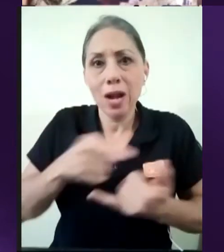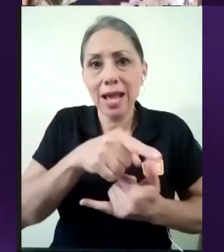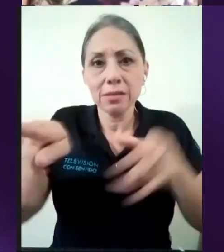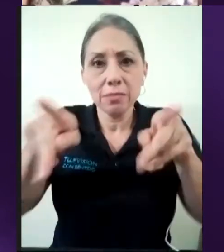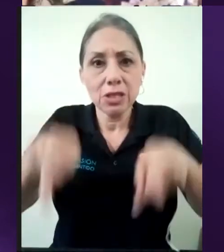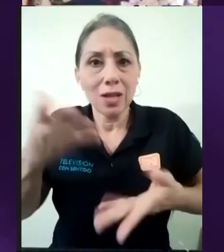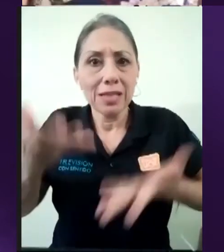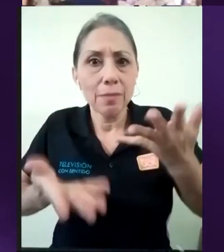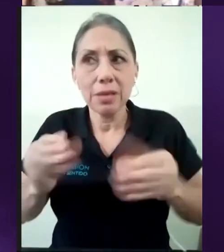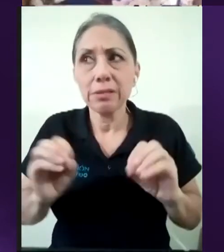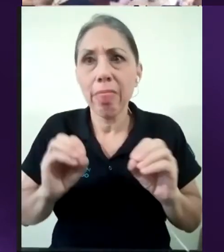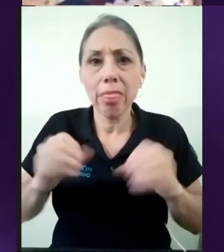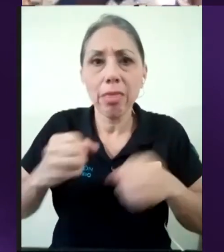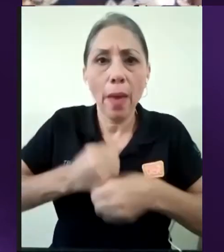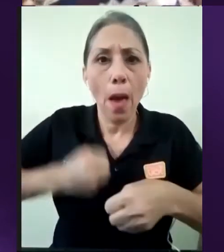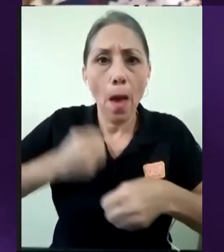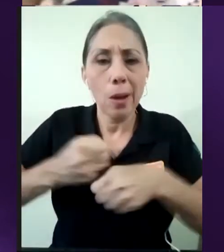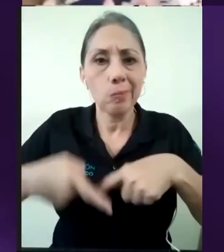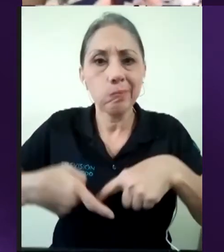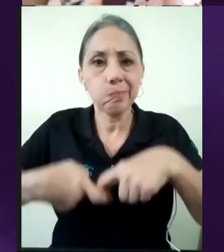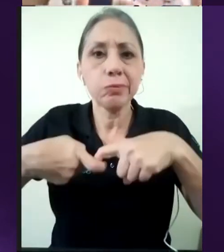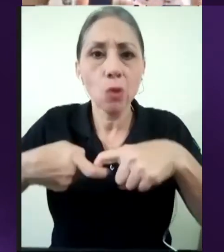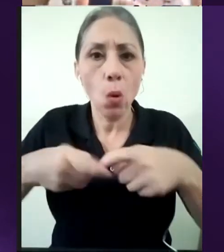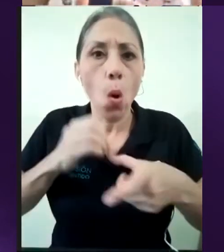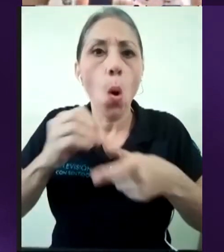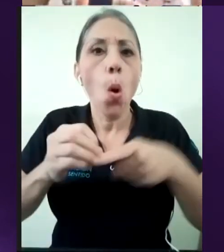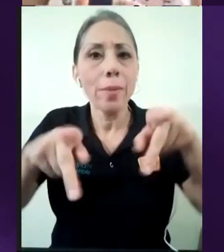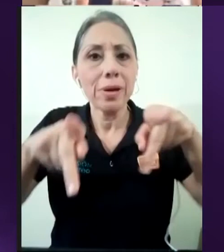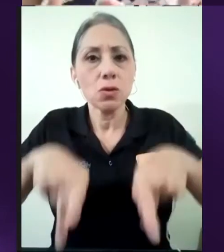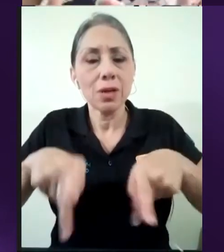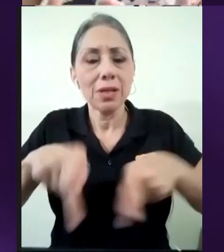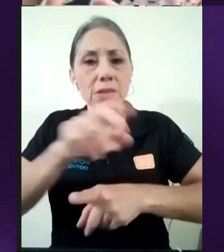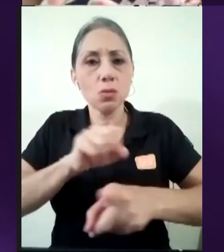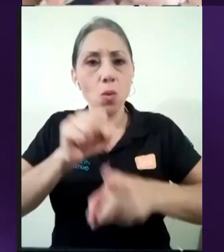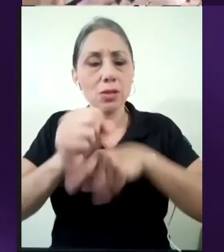que ya están en situación de pobreza, ¿cómo podrían